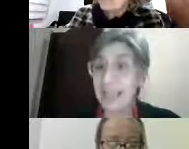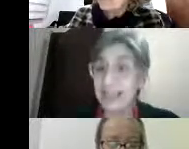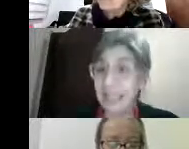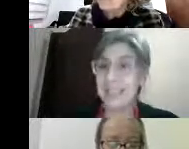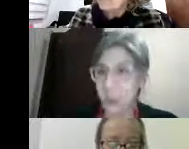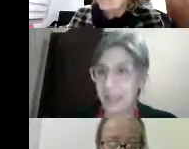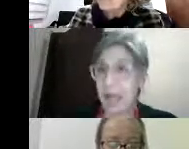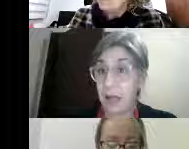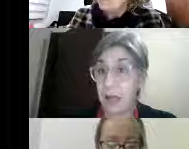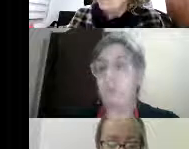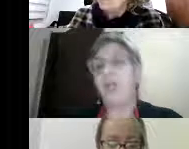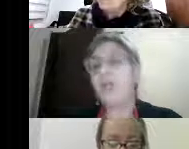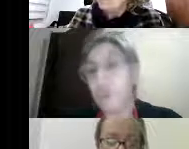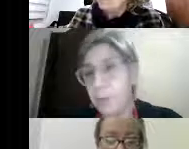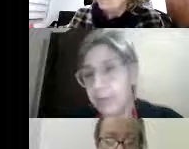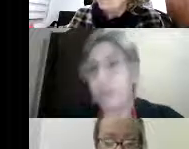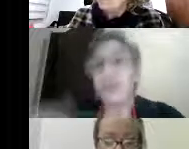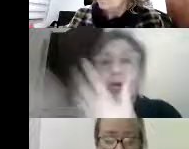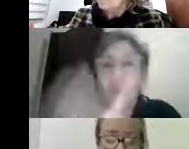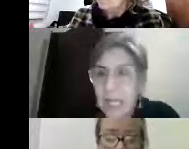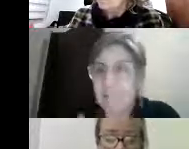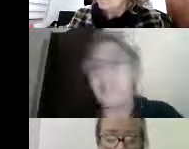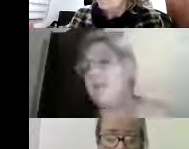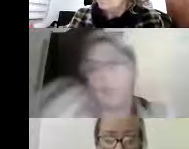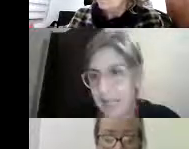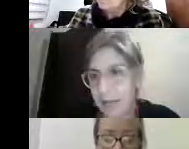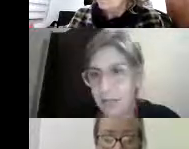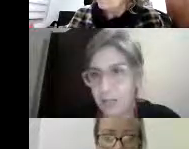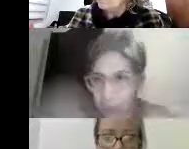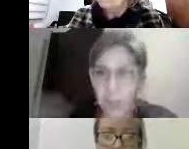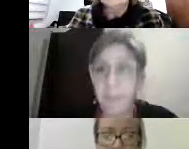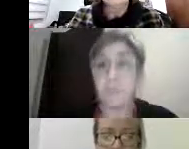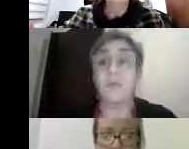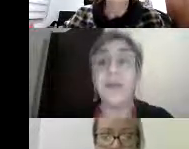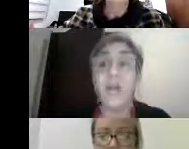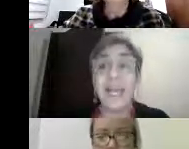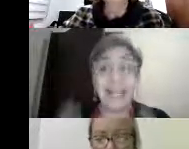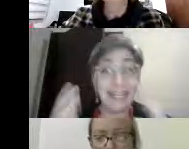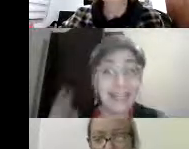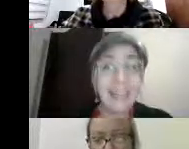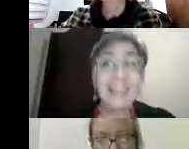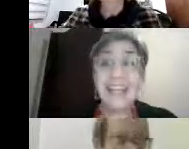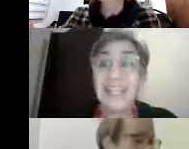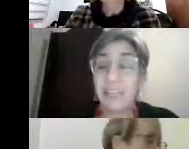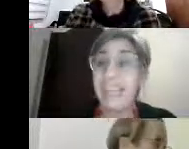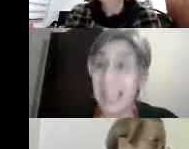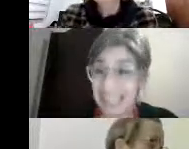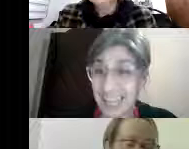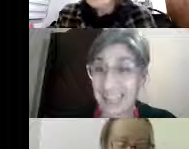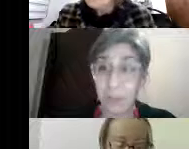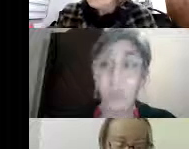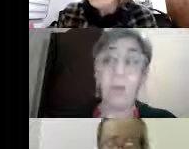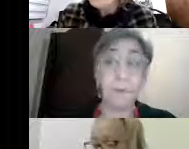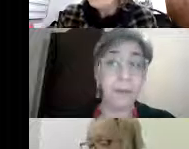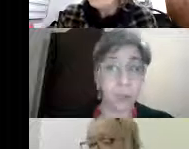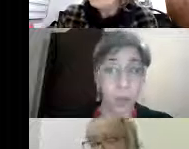combinación da seguridad, porque el condón protege de otras cosas y lo que sea, ya lo sabemos, pero en realidad esta eficacia